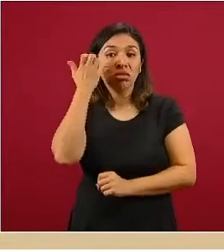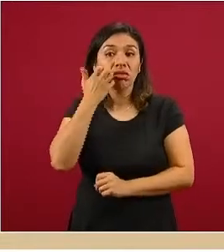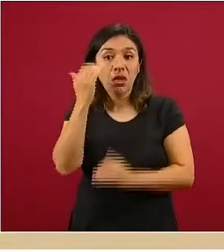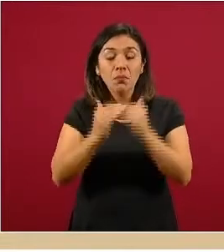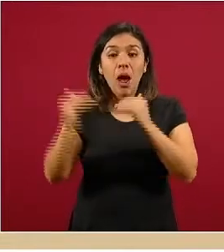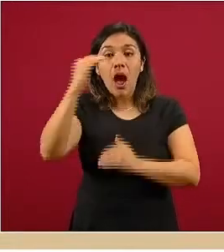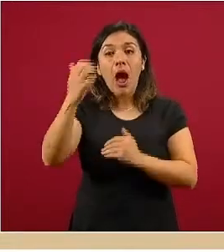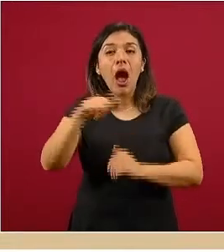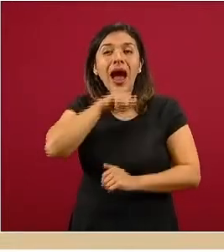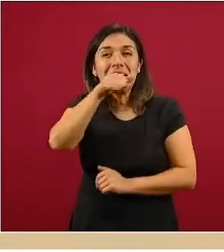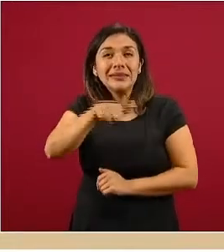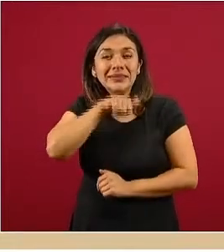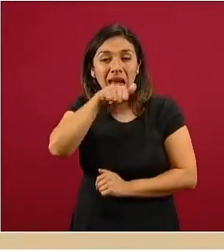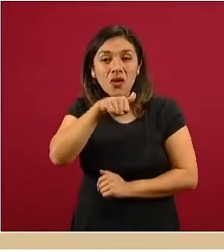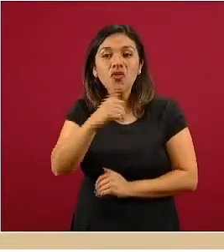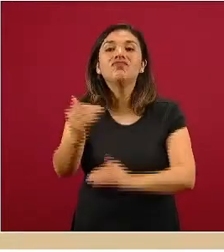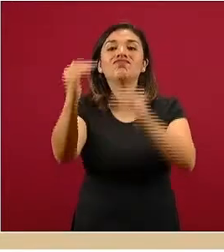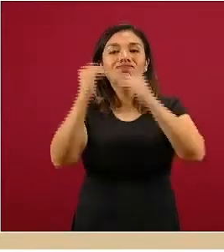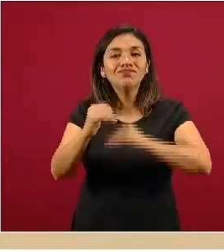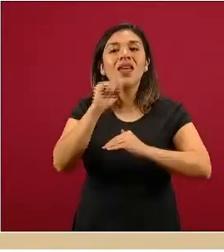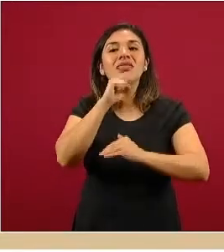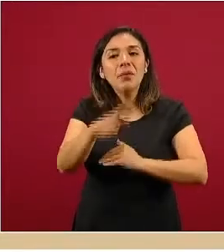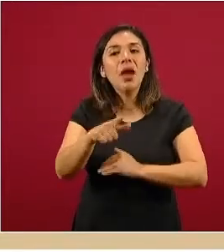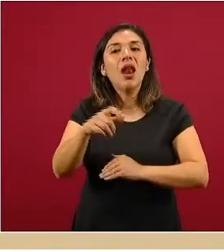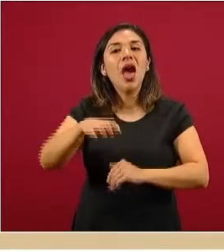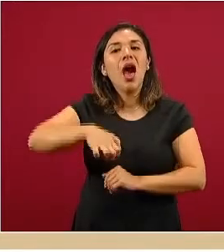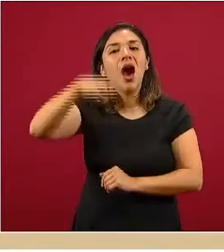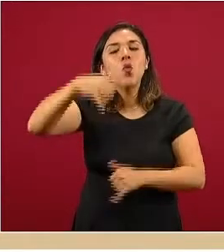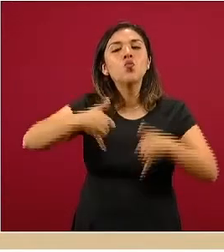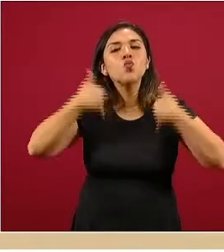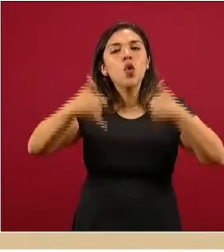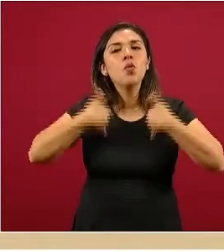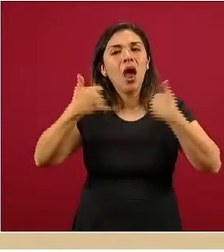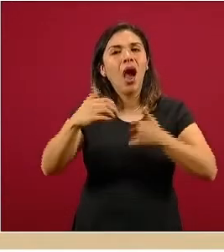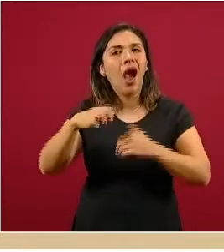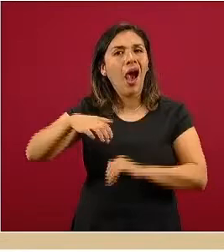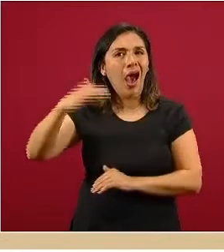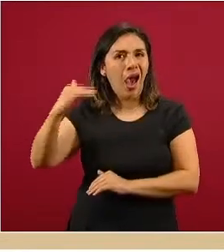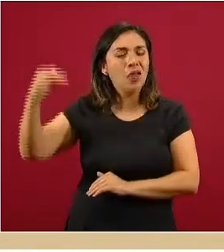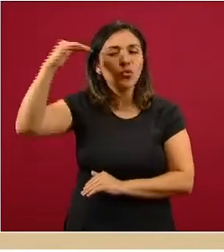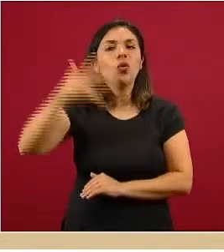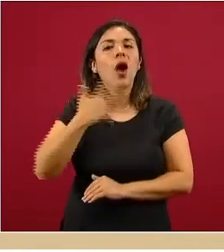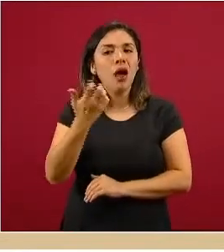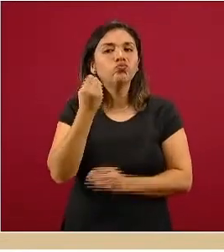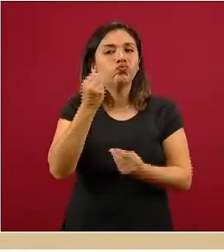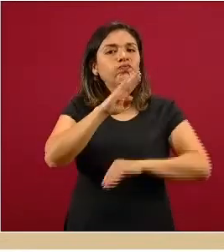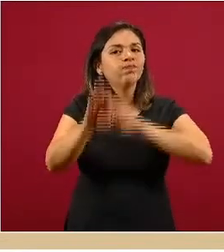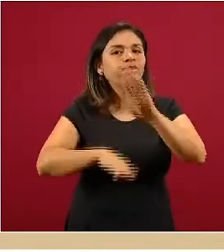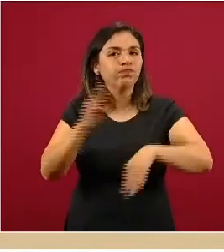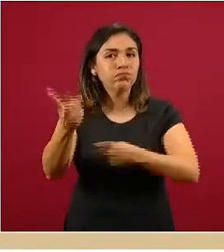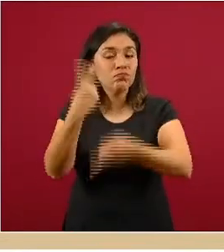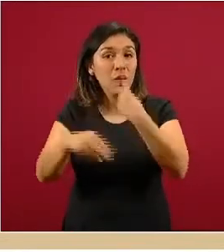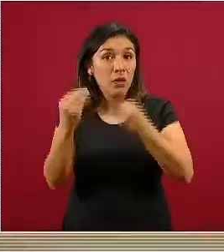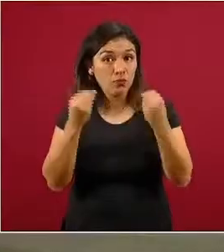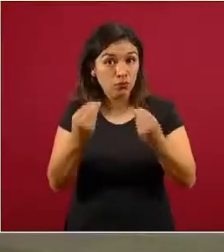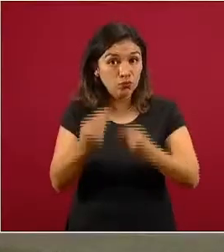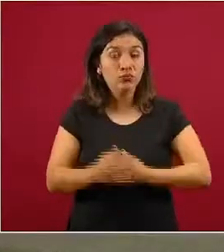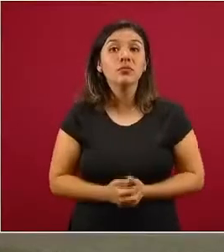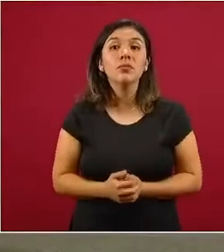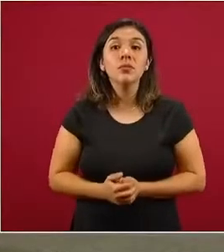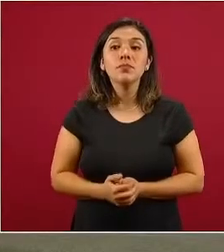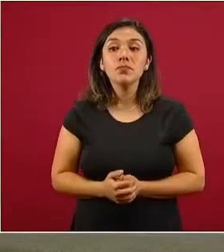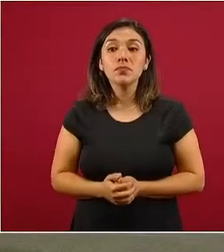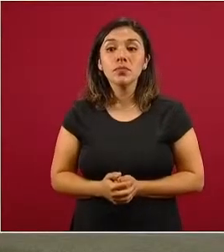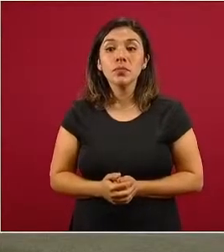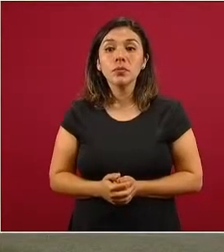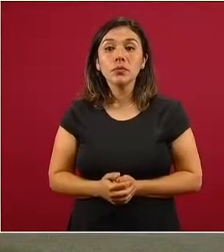del año, pero en este año, en estos países europeos, vemos como después del pequeño pico de influenza hay un gran pico de